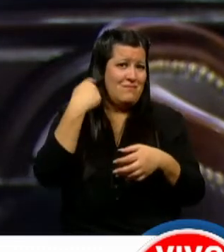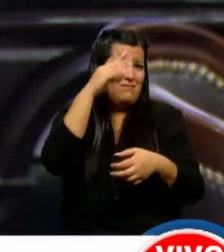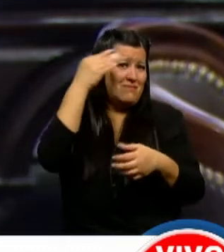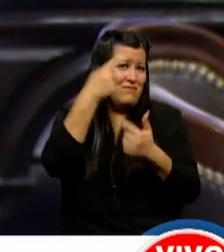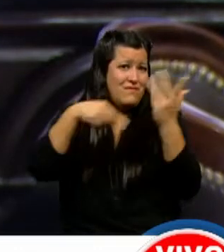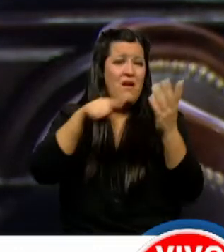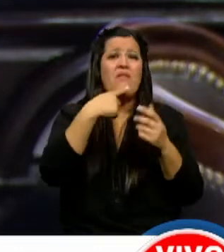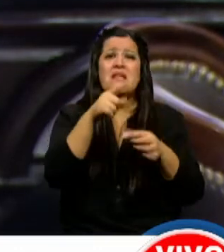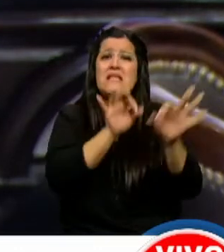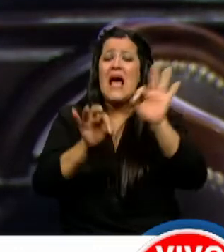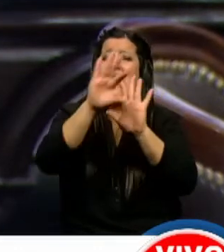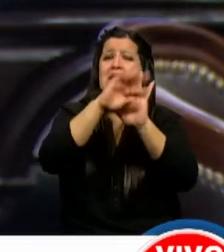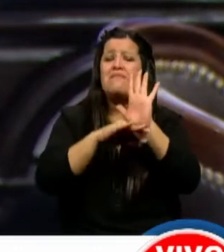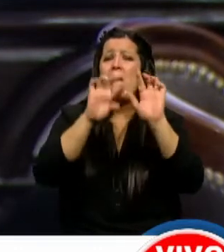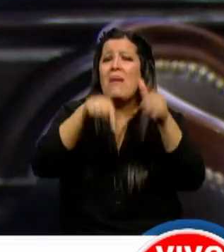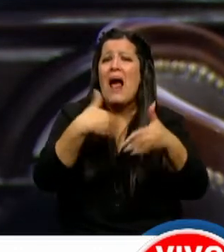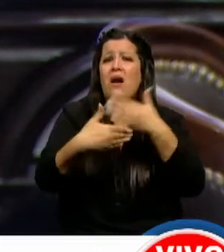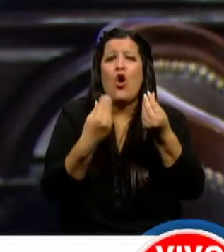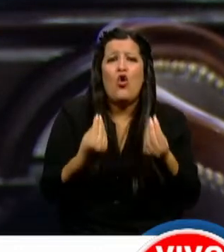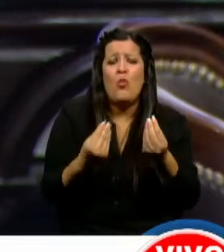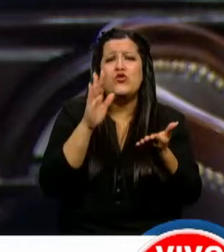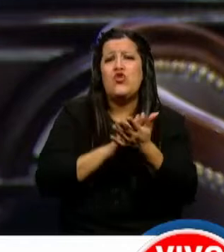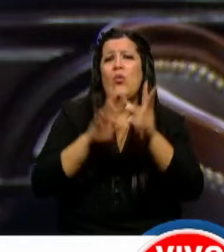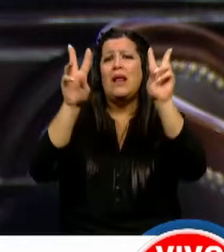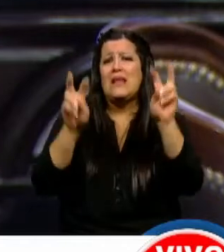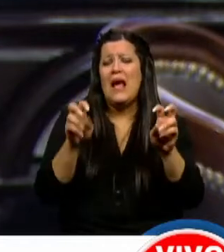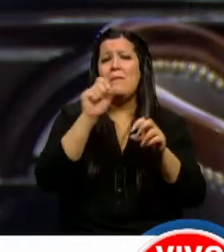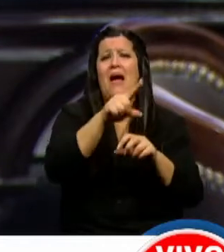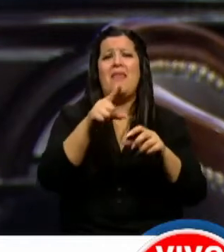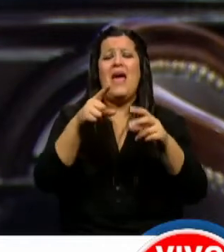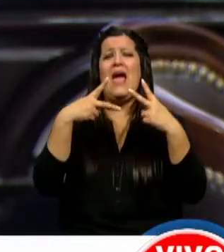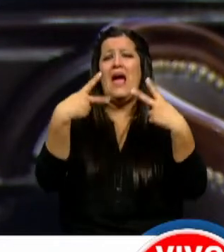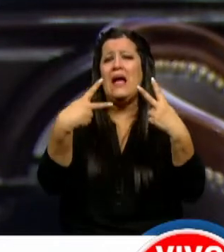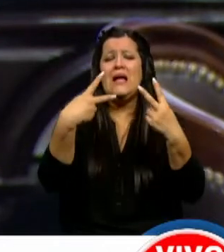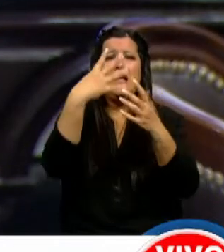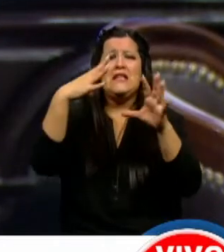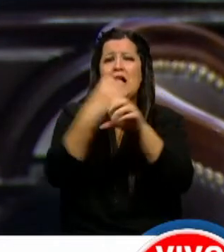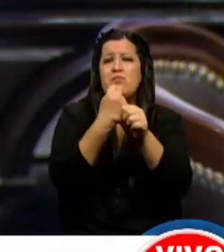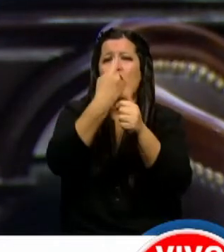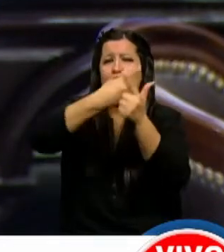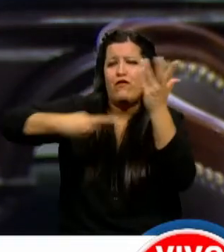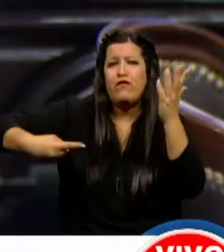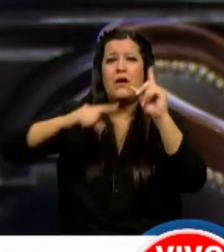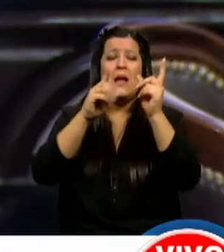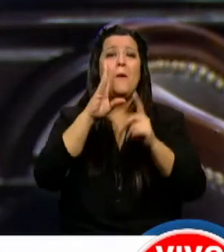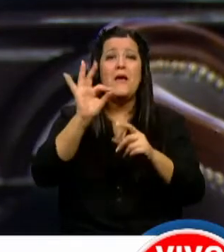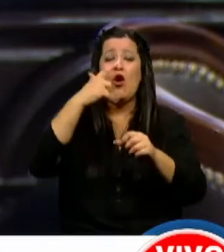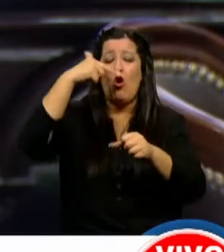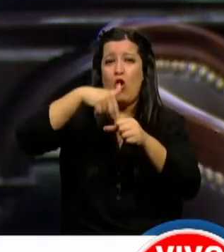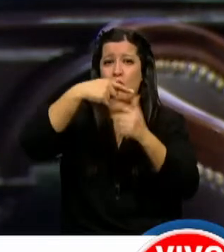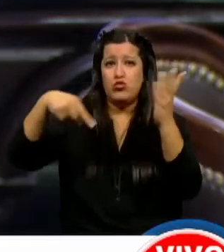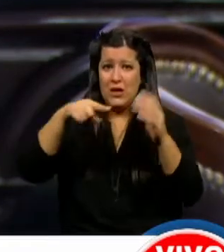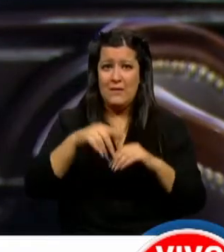las estrategias que iban a usar para llevar adelante en materia de transporte el uso de los